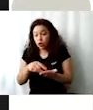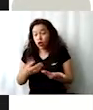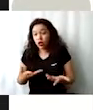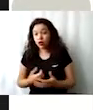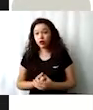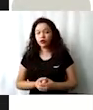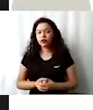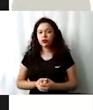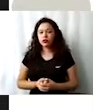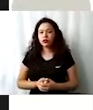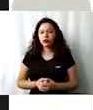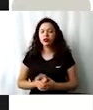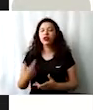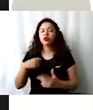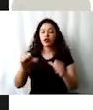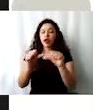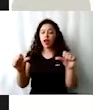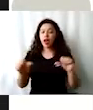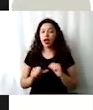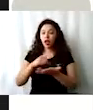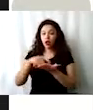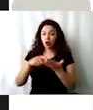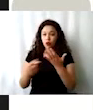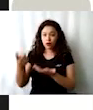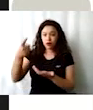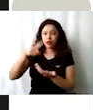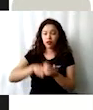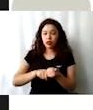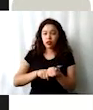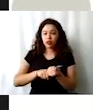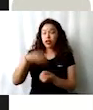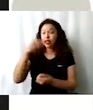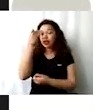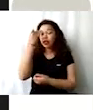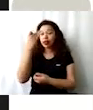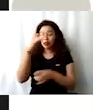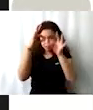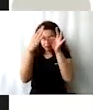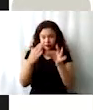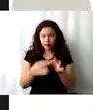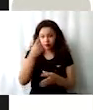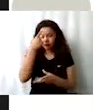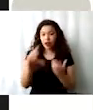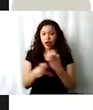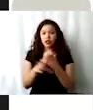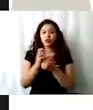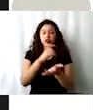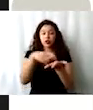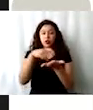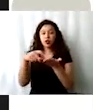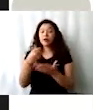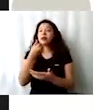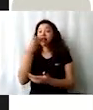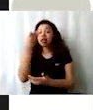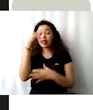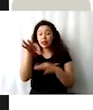bueno, como soy parte del área de compras, cumplir con el tiempo para la llegada de las adquisiciones, ¿no?